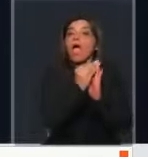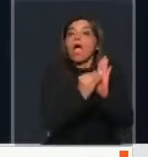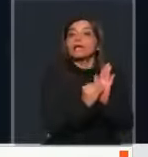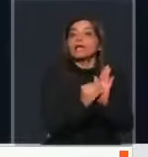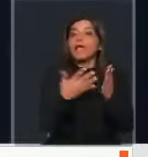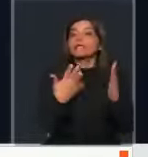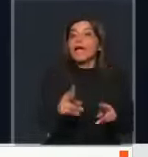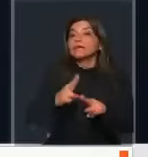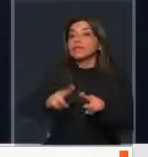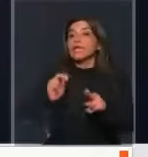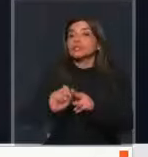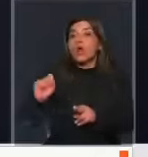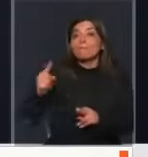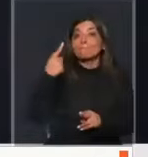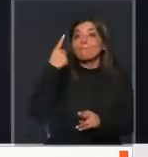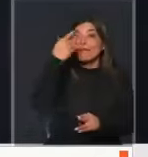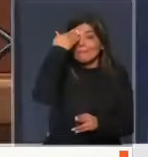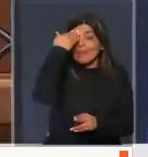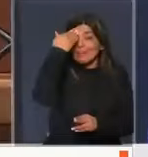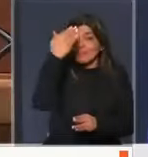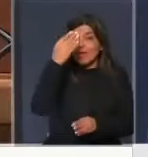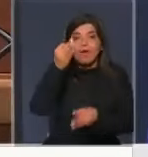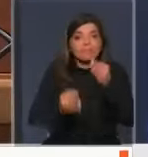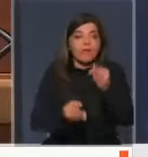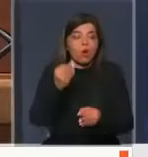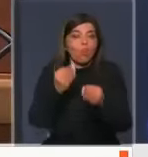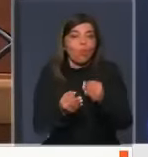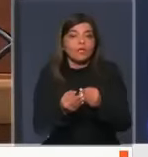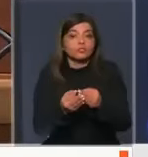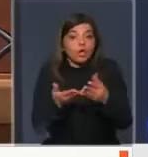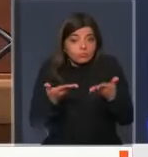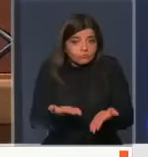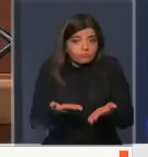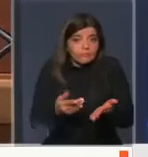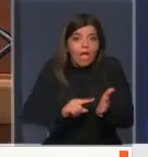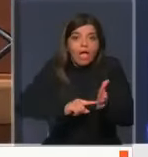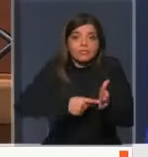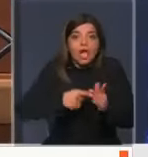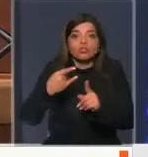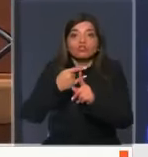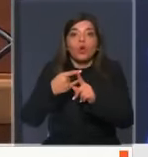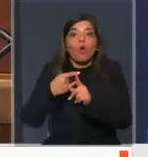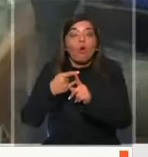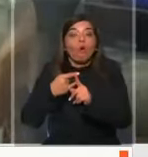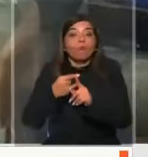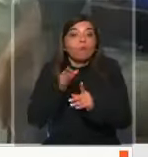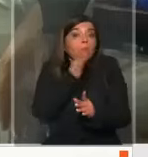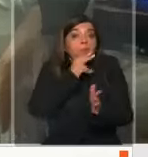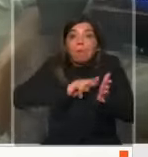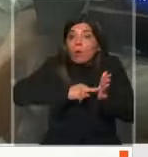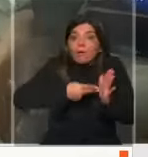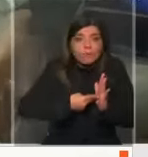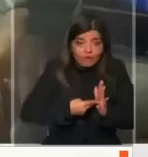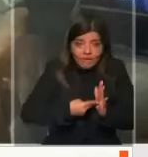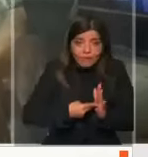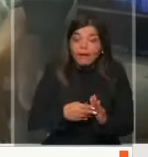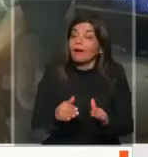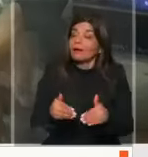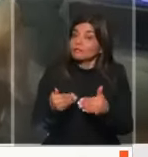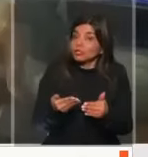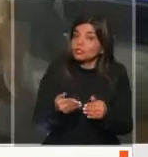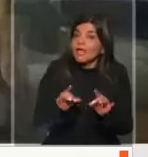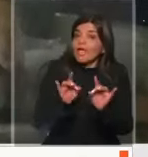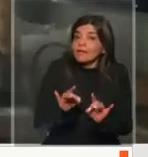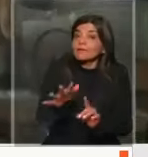día de este juicio y técnicamente a través de Zoom no hubo ningún inconveniente. Así es que esa es